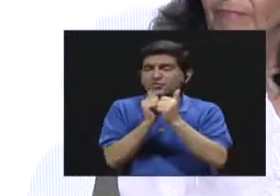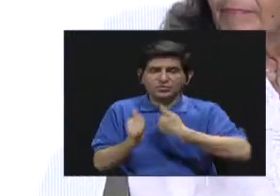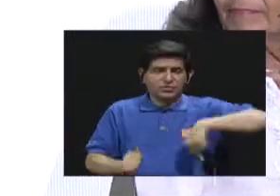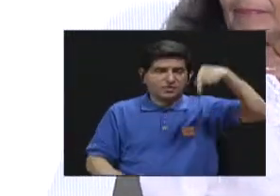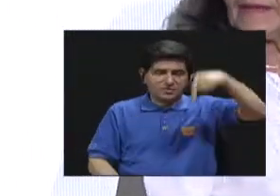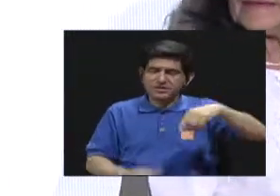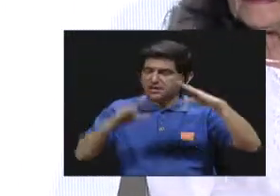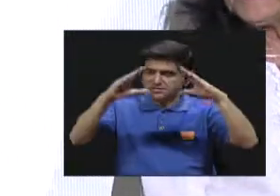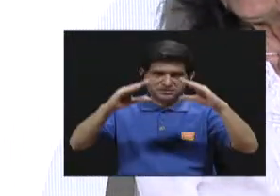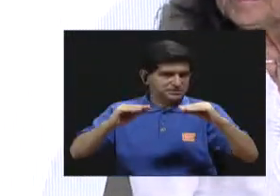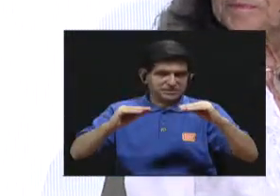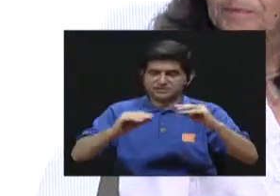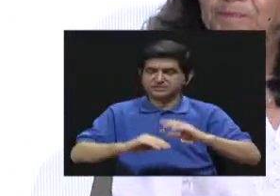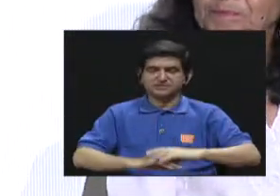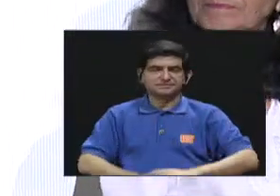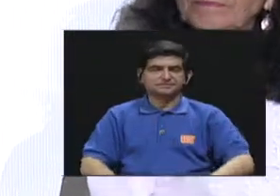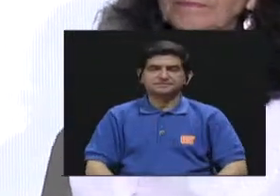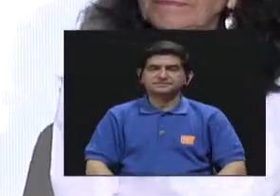noche.